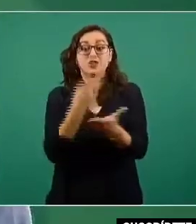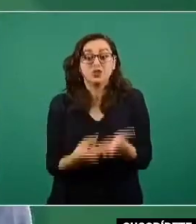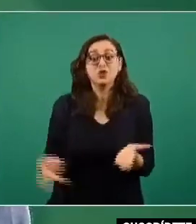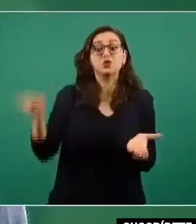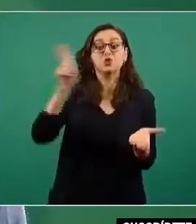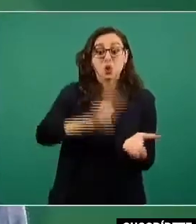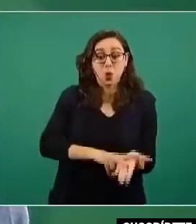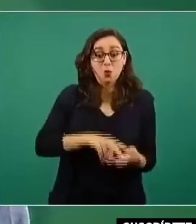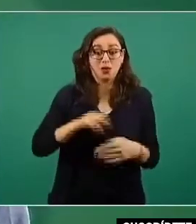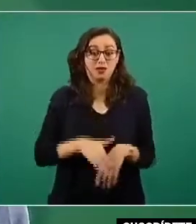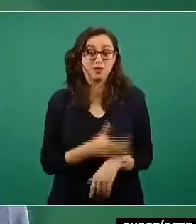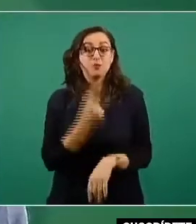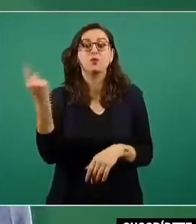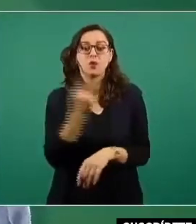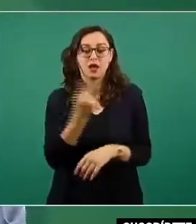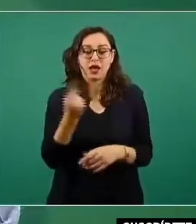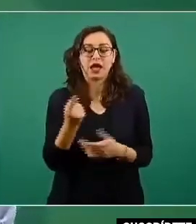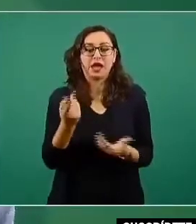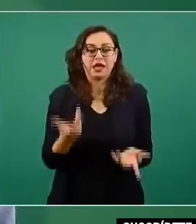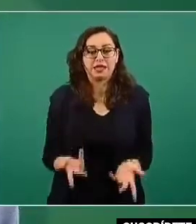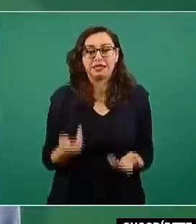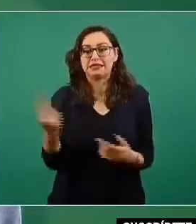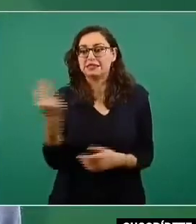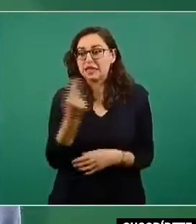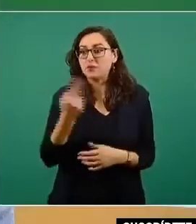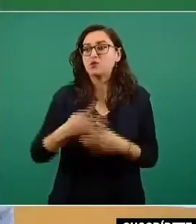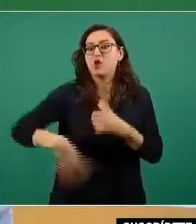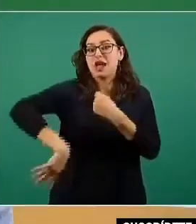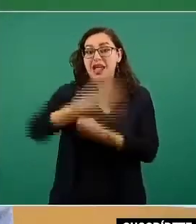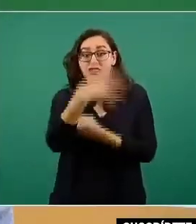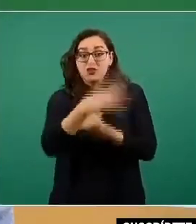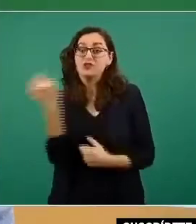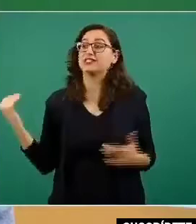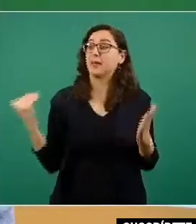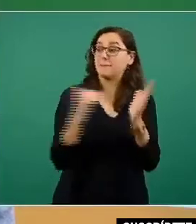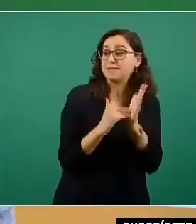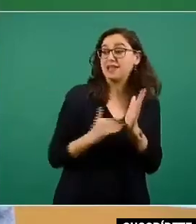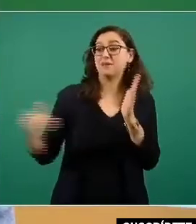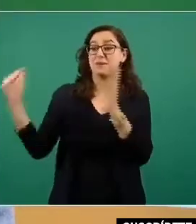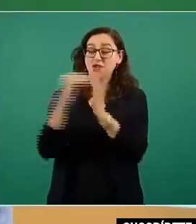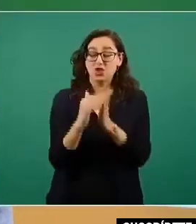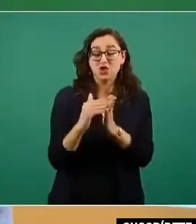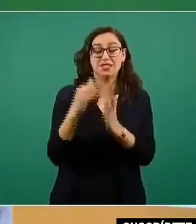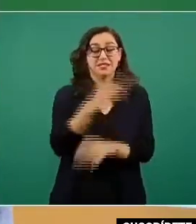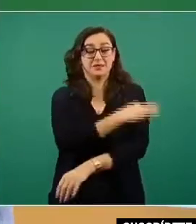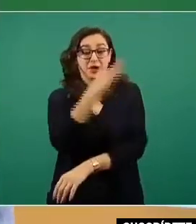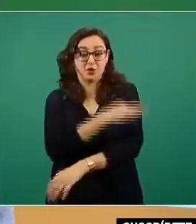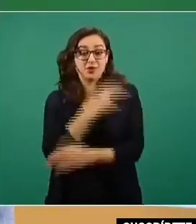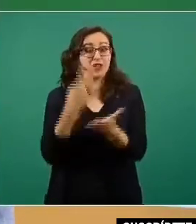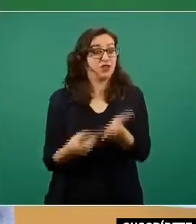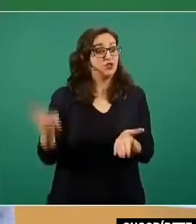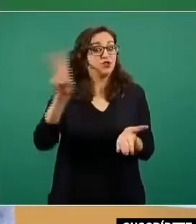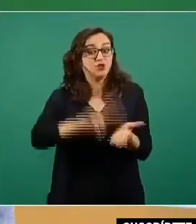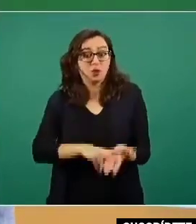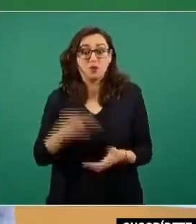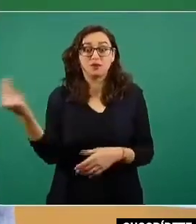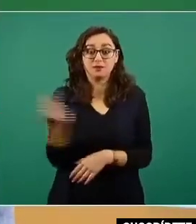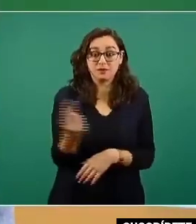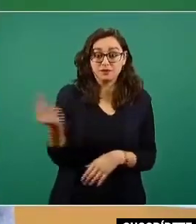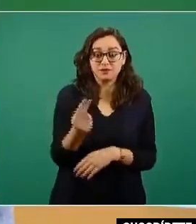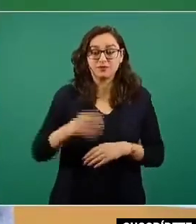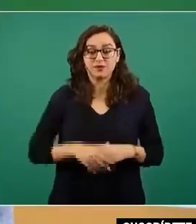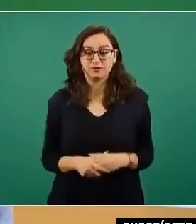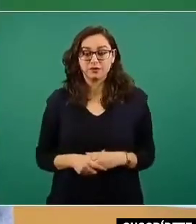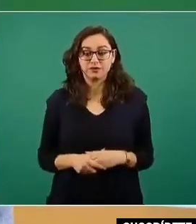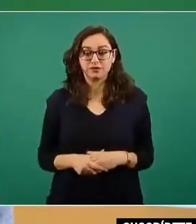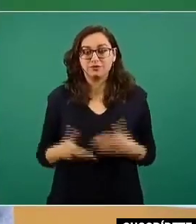mayoría tienen dobles esquemas, 14,000 millones de vacunas. Es muy importante tener claro que no